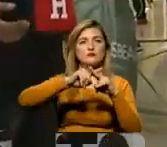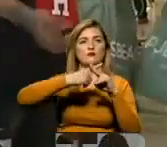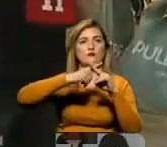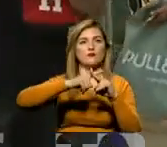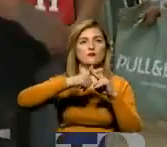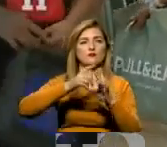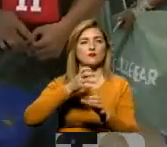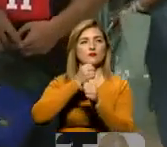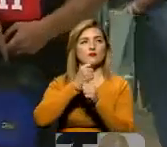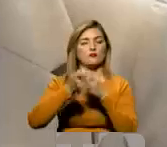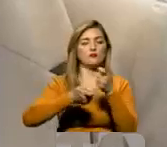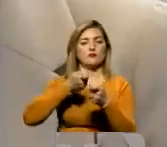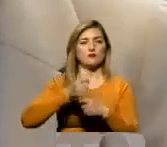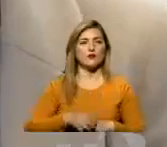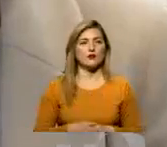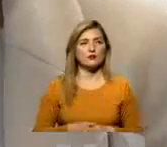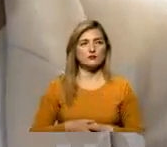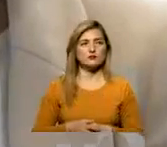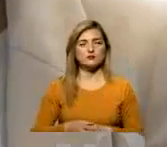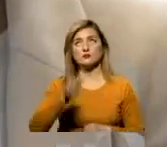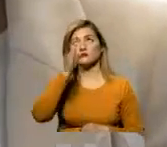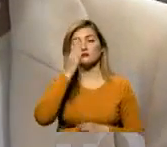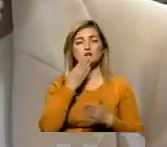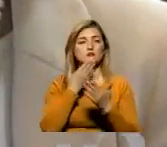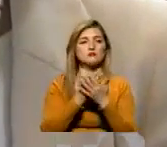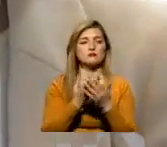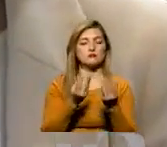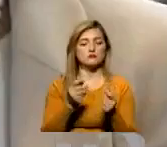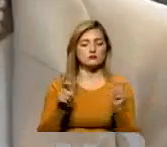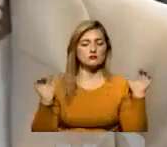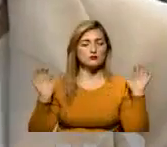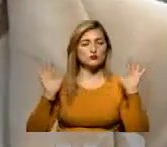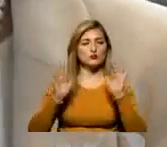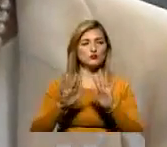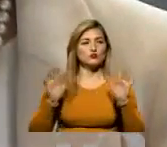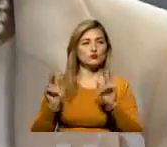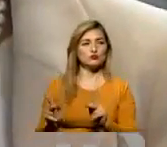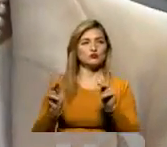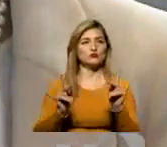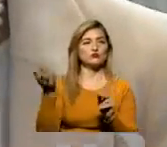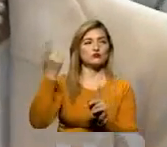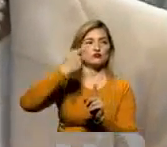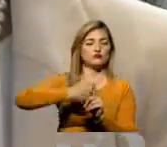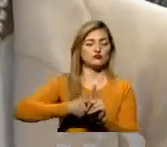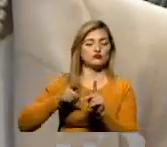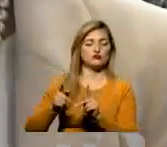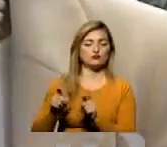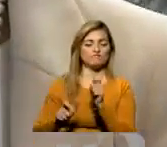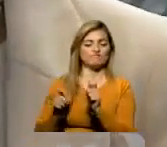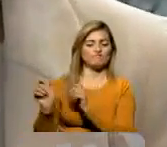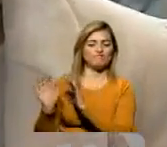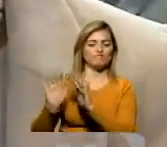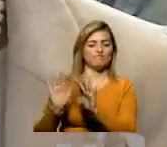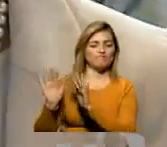inicio de la recuperación de sus ventas. Gracias a Dios, con muchísima afluencia de gente, el centro comercial se viene preparando desde hace meses para recibir